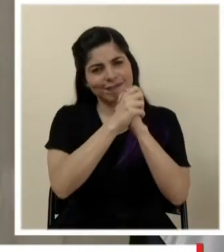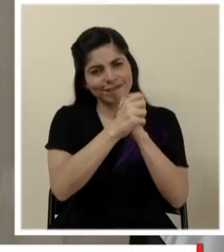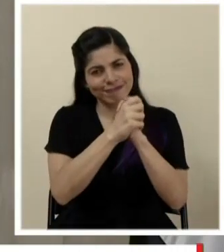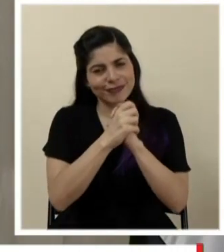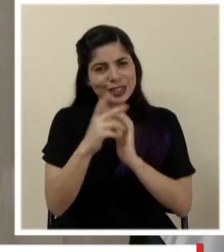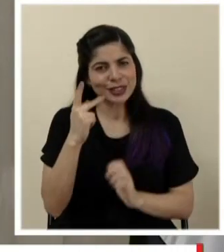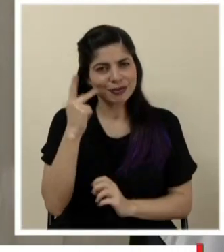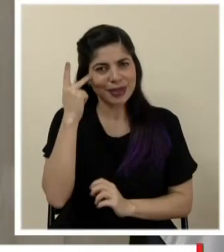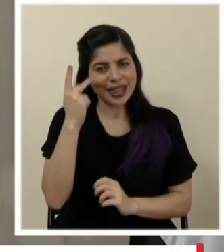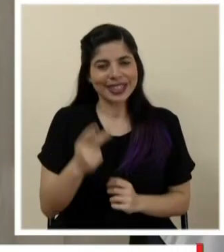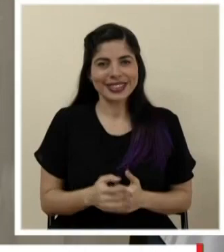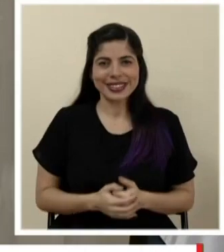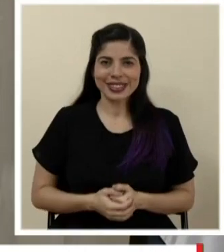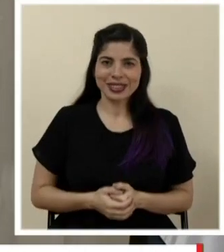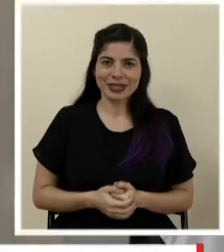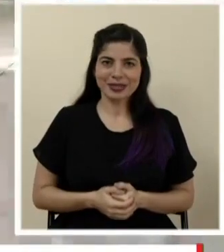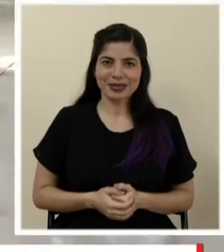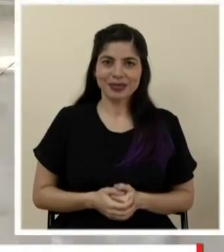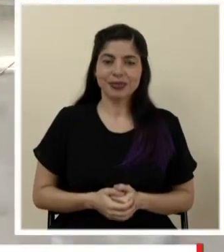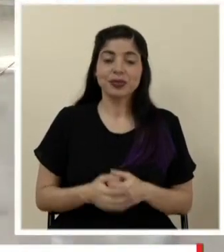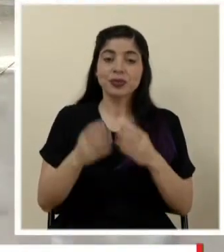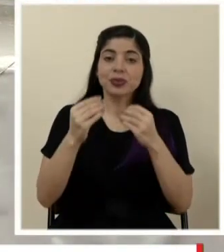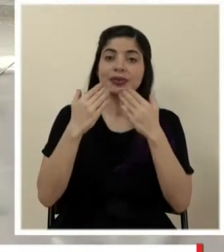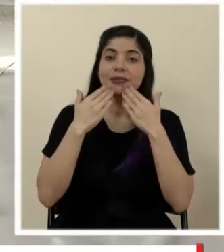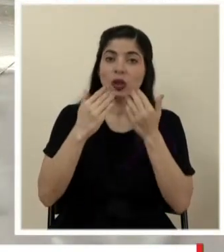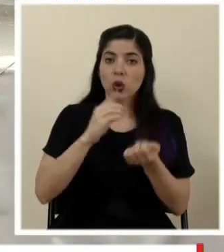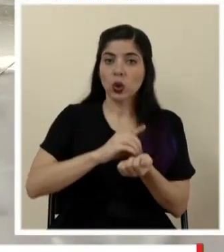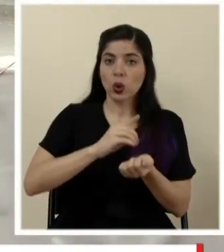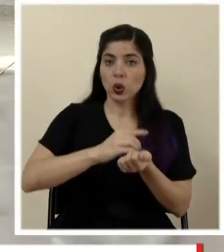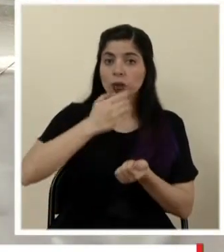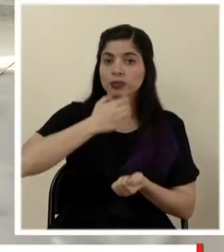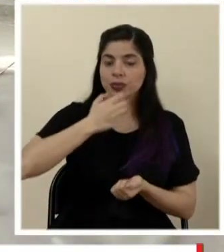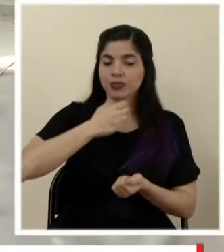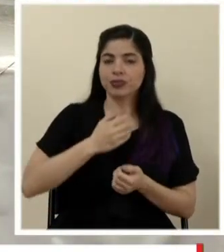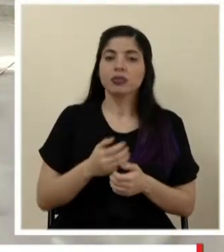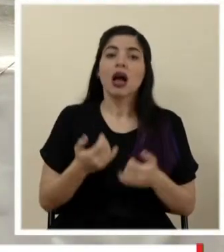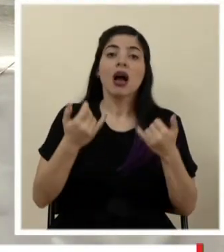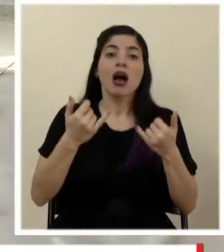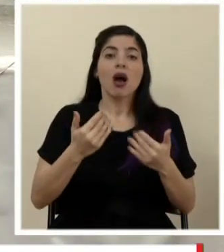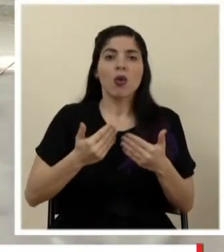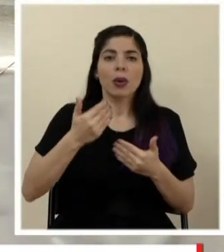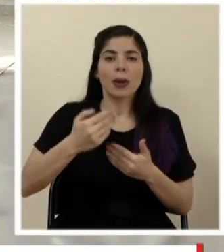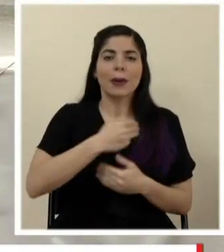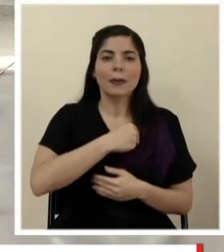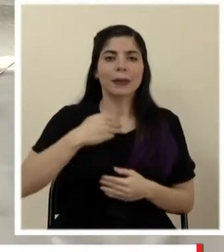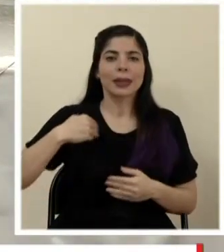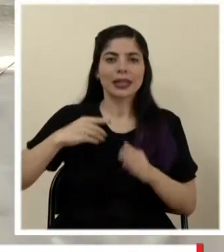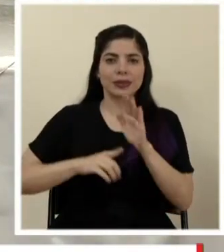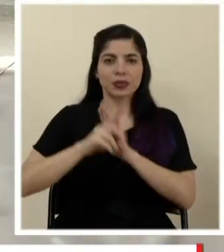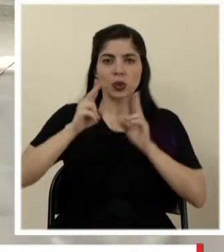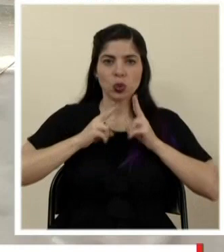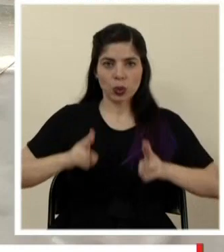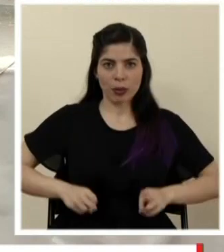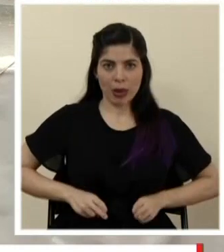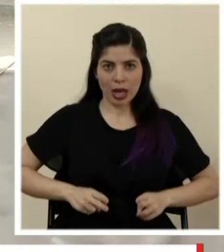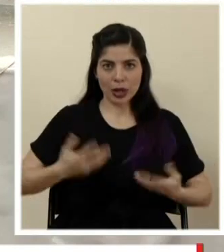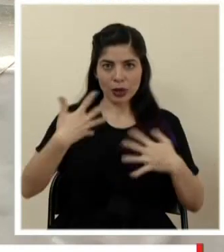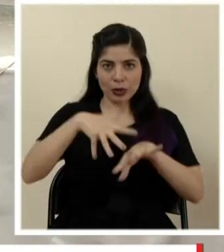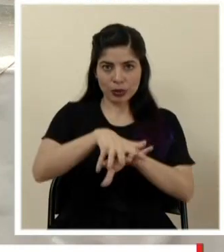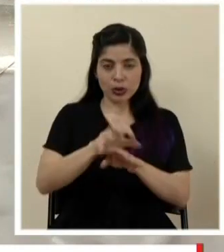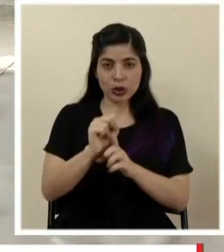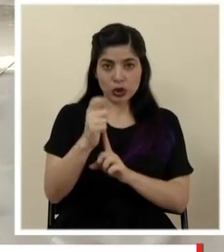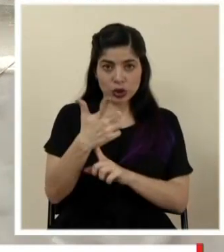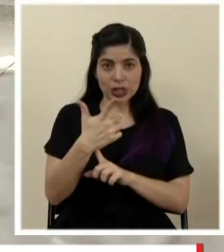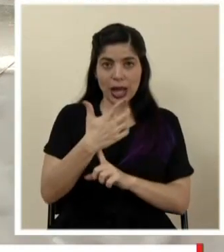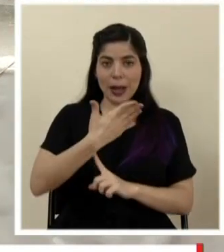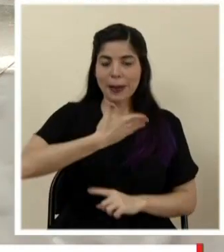felicitación a los padres. Muchas gracias, doctor Macaya. A continuación, el ministro de Desarrollo Humano e Inclusión Social